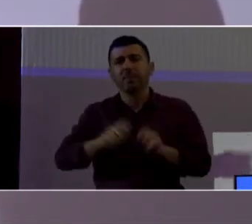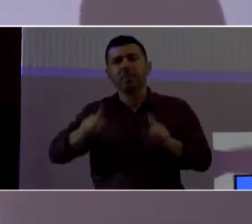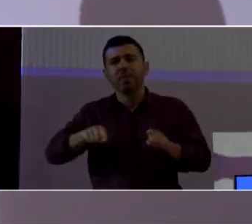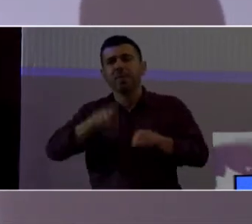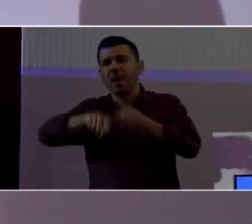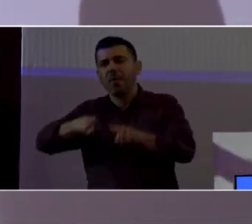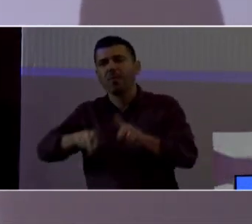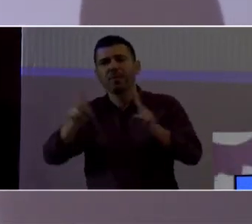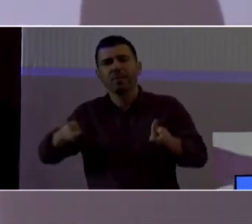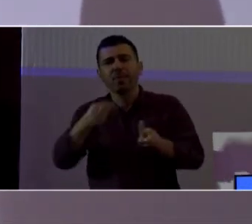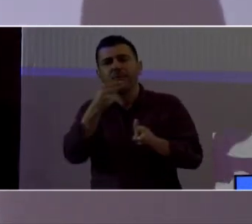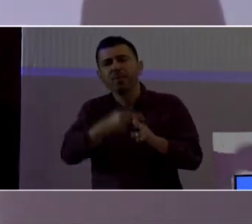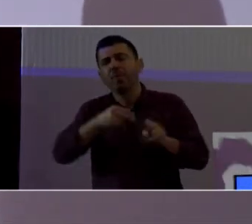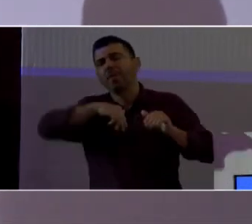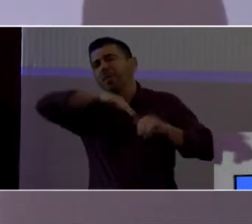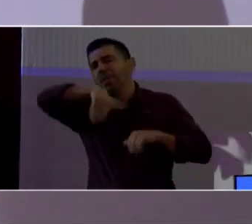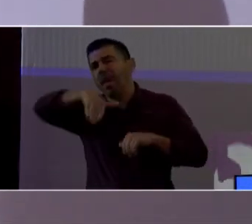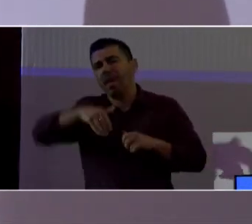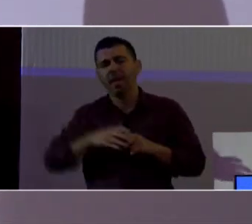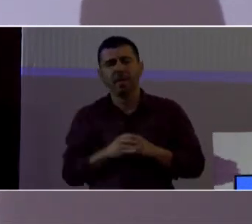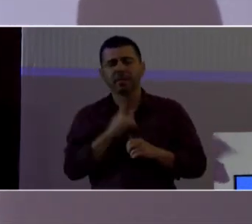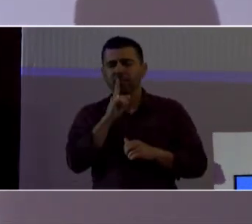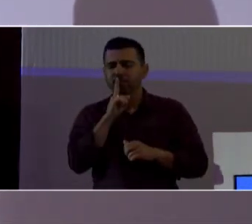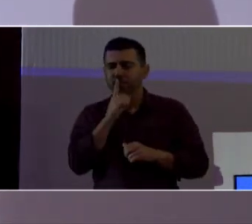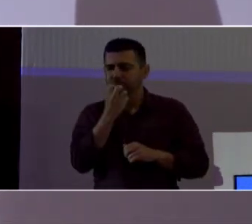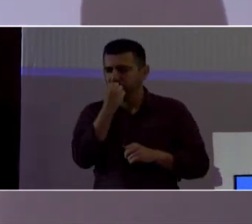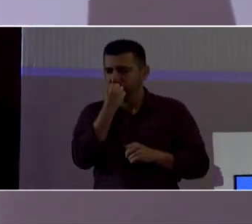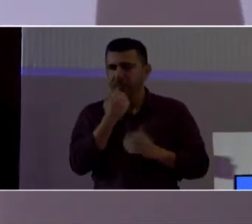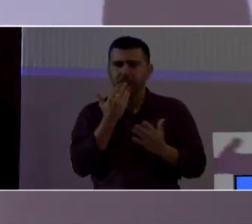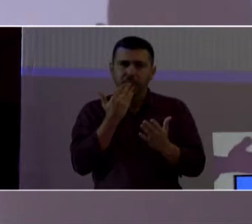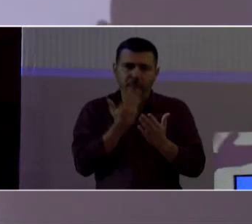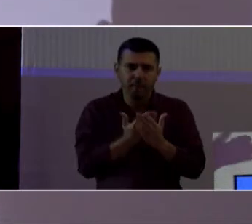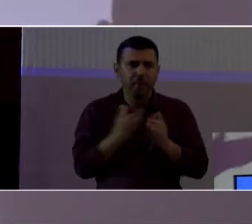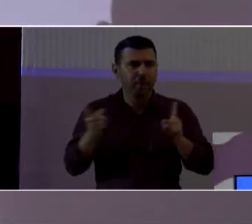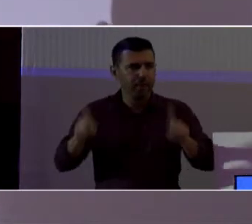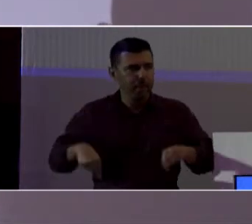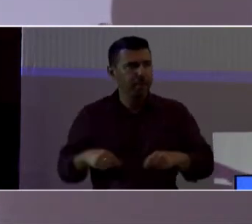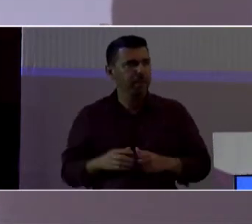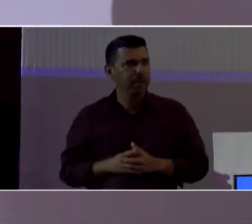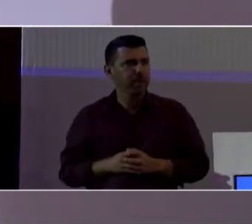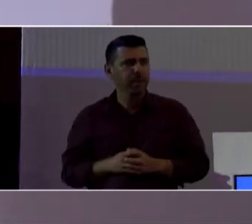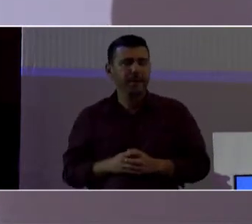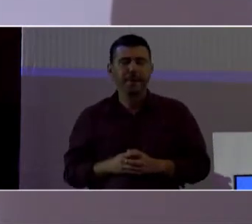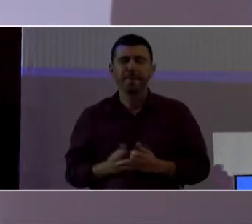la ARN, que están haciendo ese trabajo tan grande. ¿Para qué?